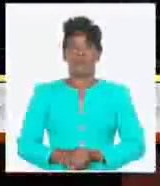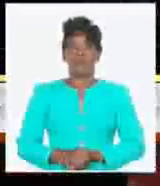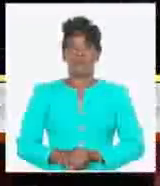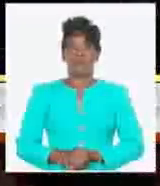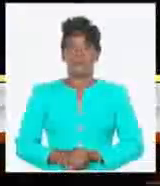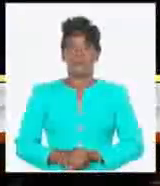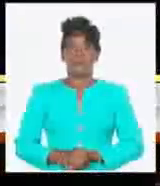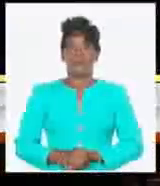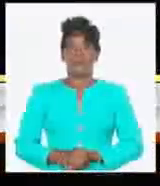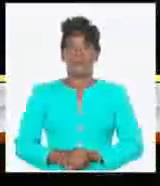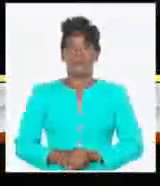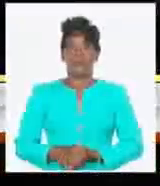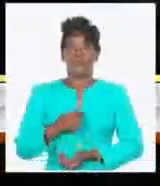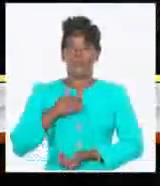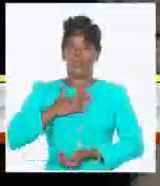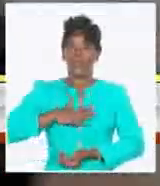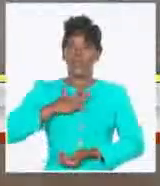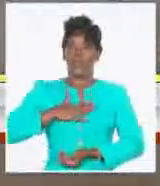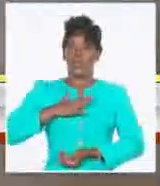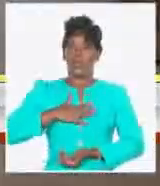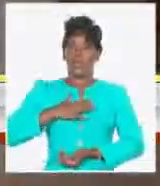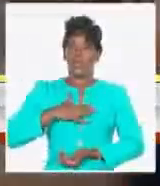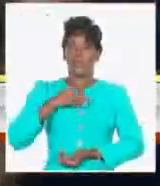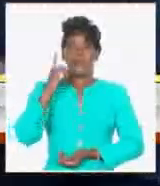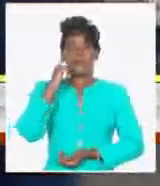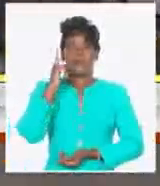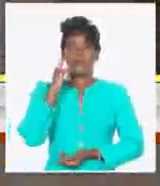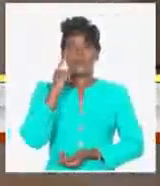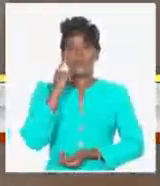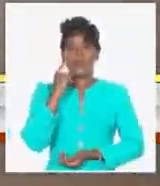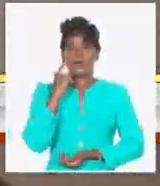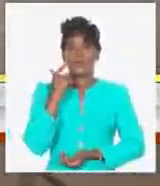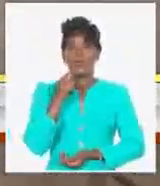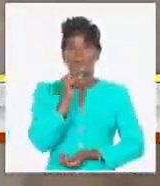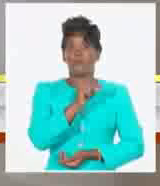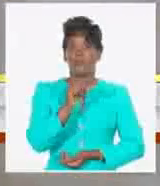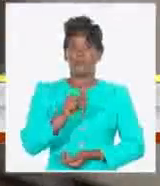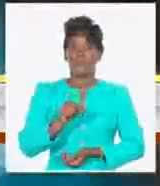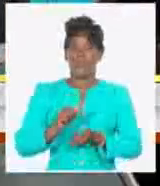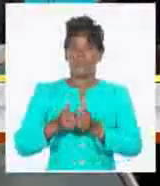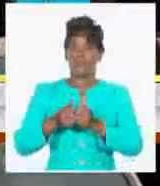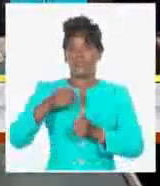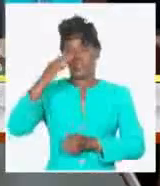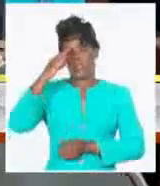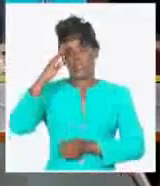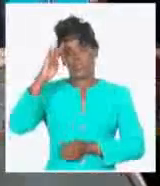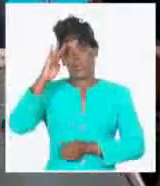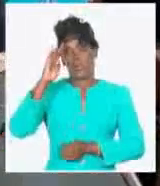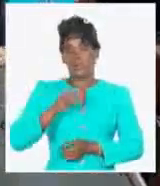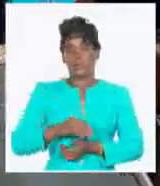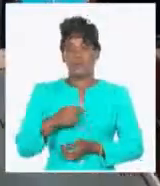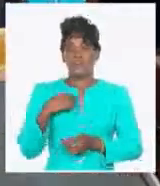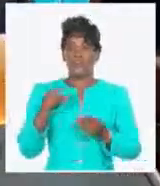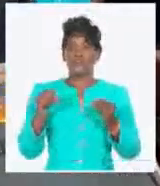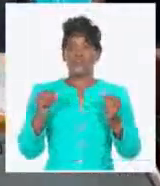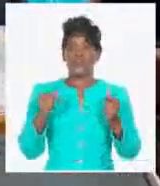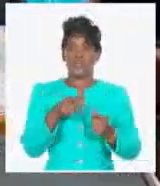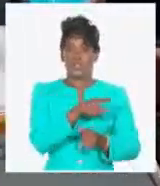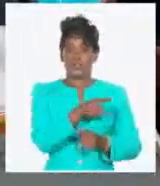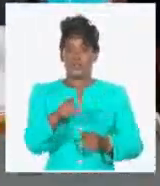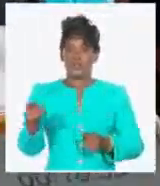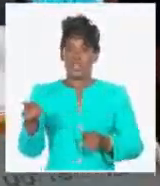No espero mucho que los atletas de Cuba, entonces mucha suerte por los